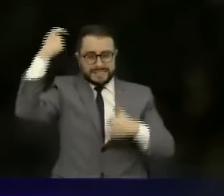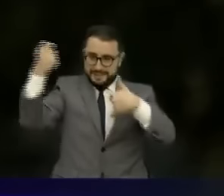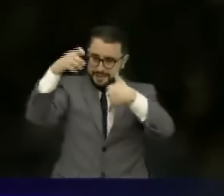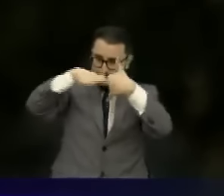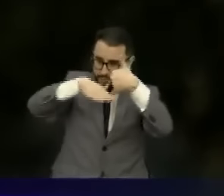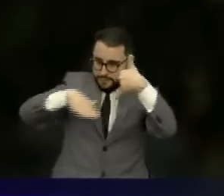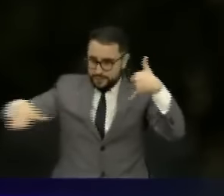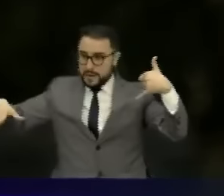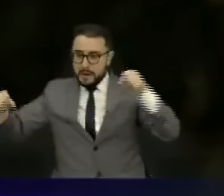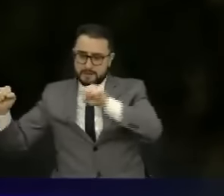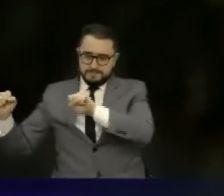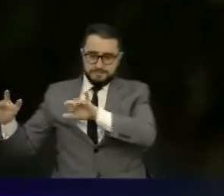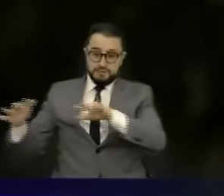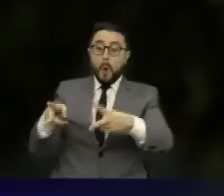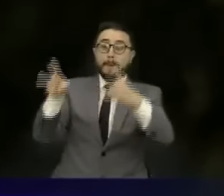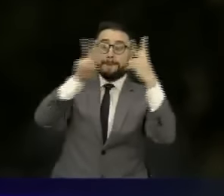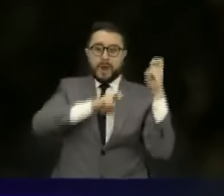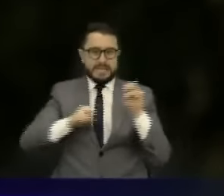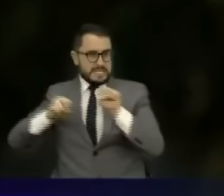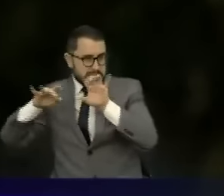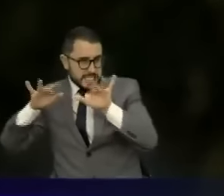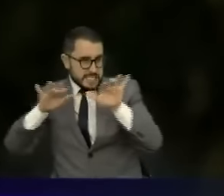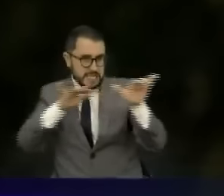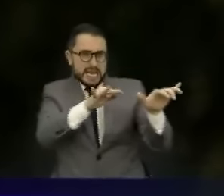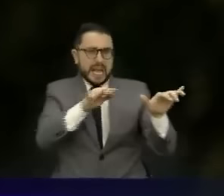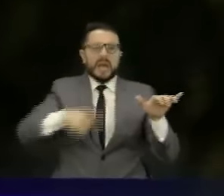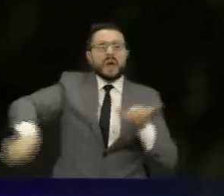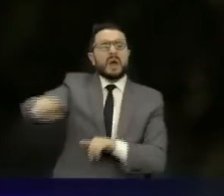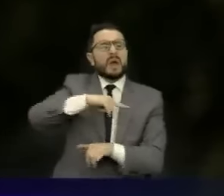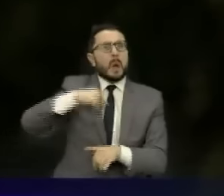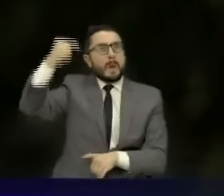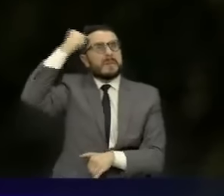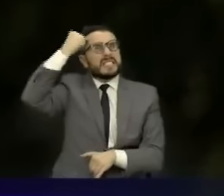que pasó por ese puente, que buscaba